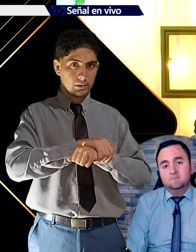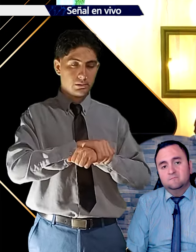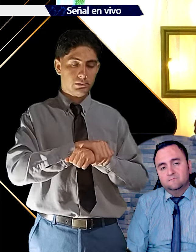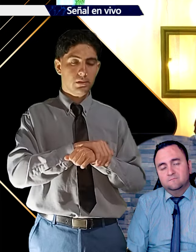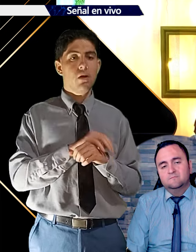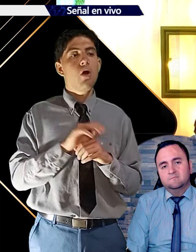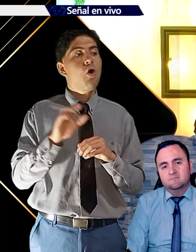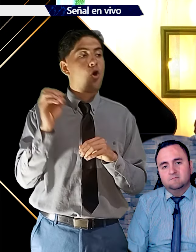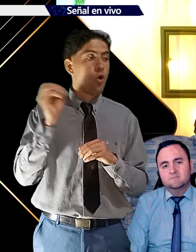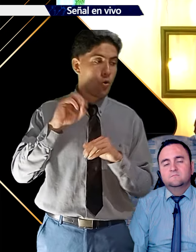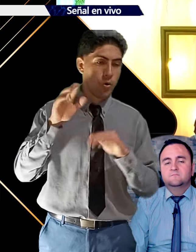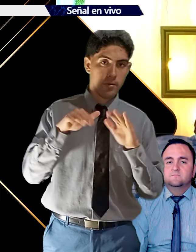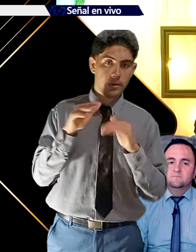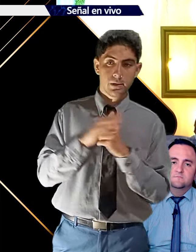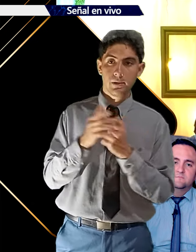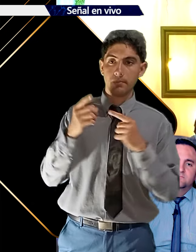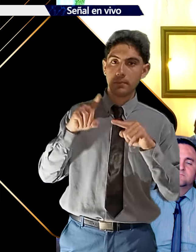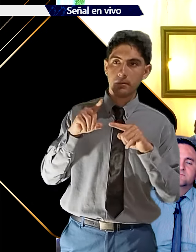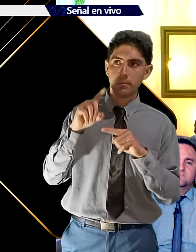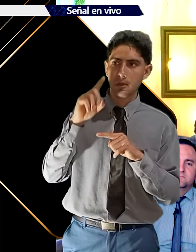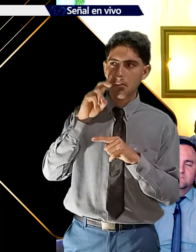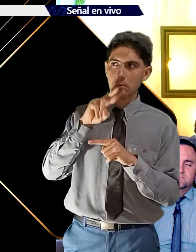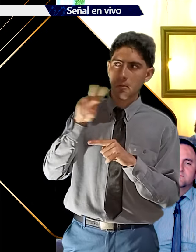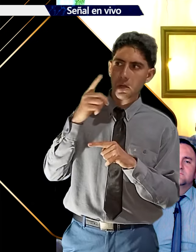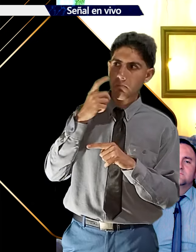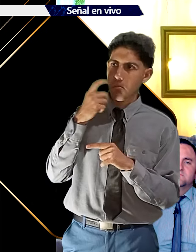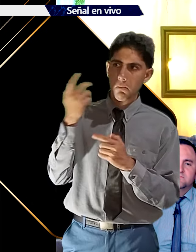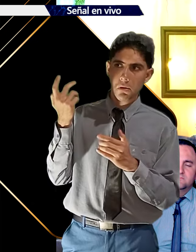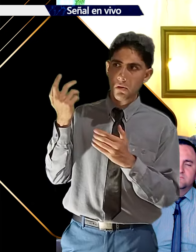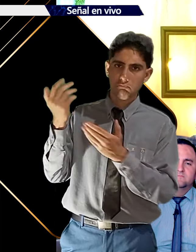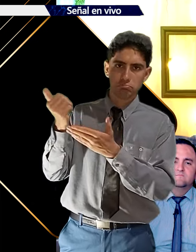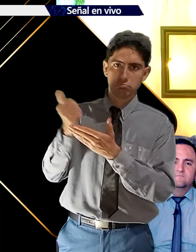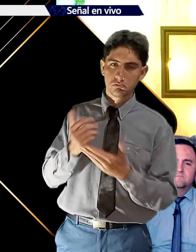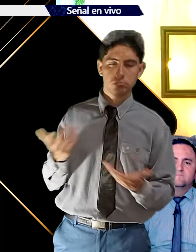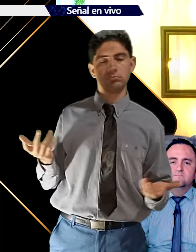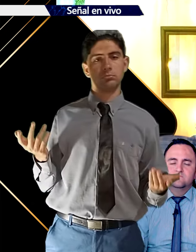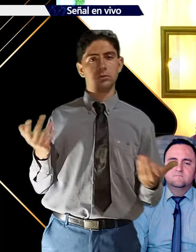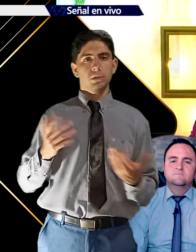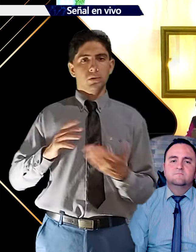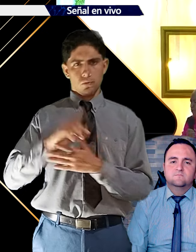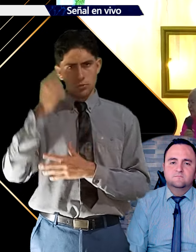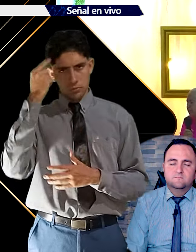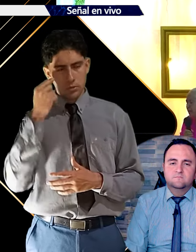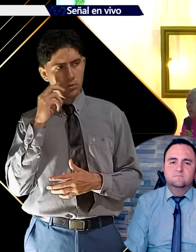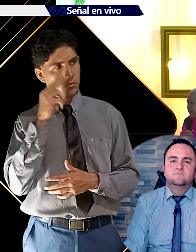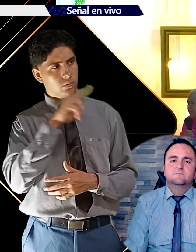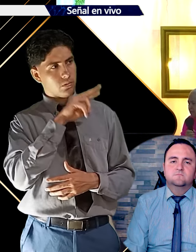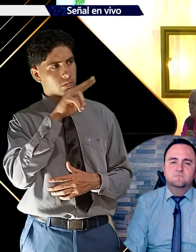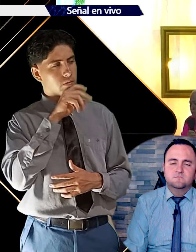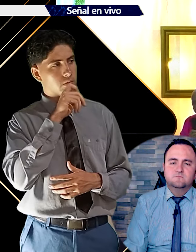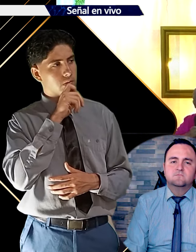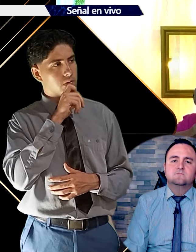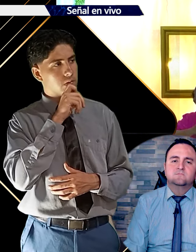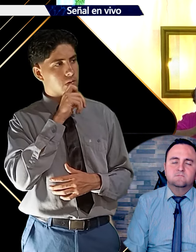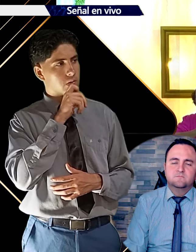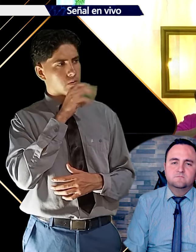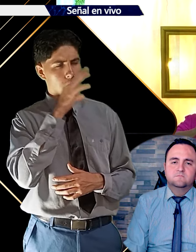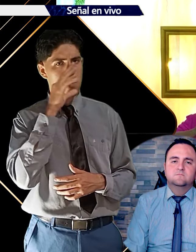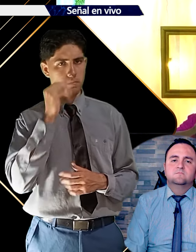estuve en Medellín y me dio tanta alegría en una de las iglesias más grandes. Cuando termino la primera enseñanza en la iglesia del supervisor, yo veo que llega un